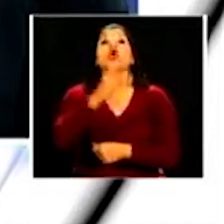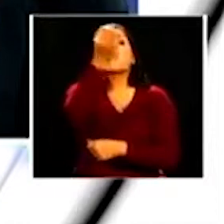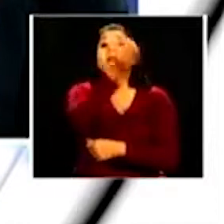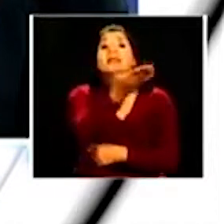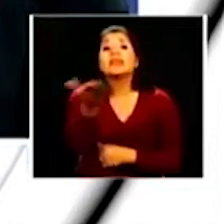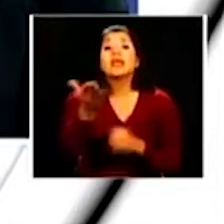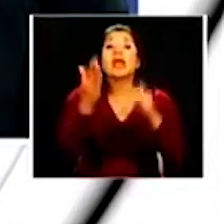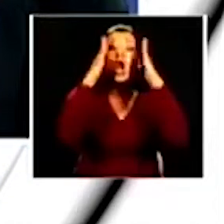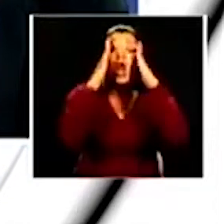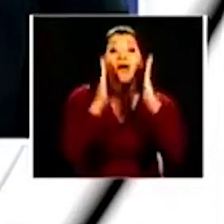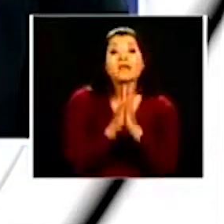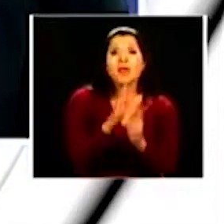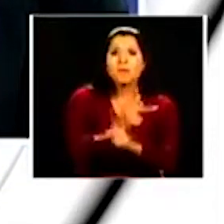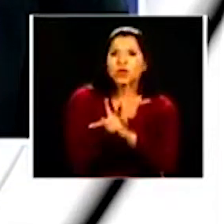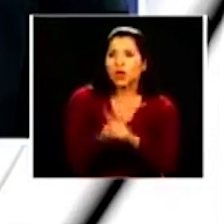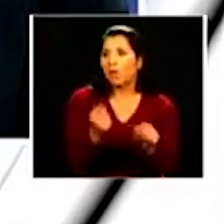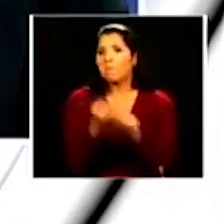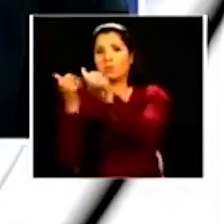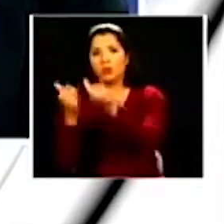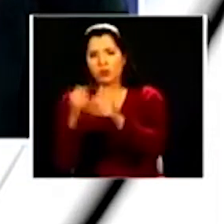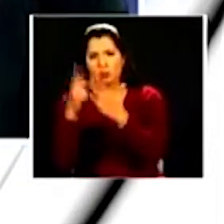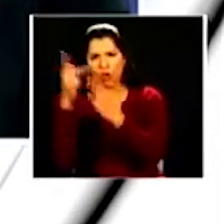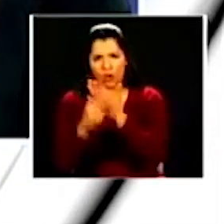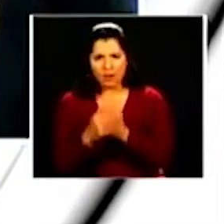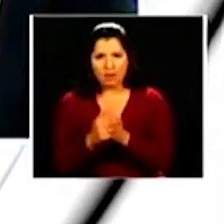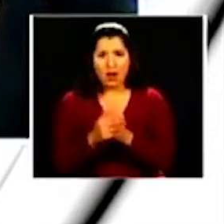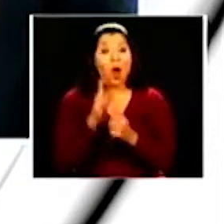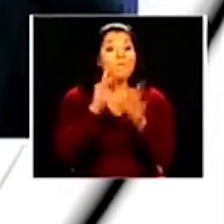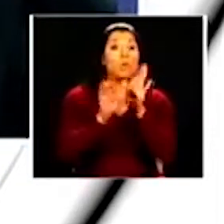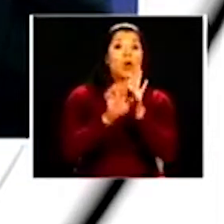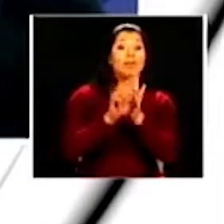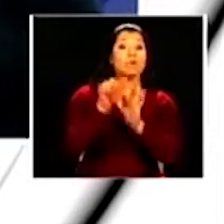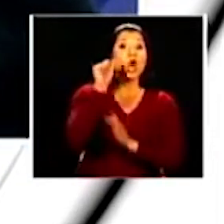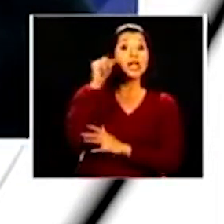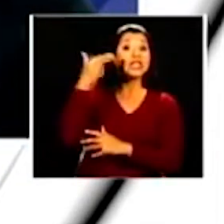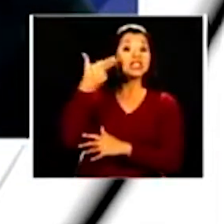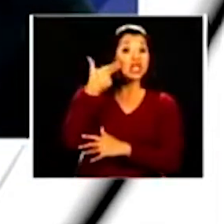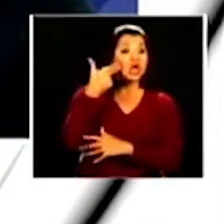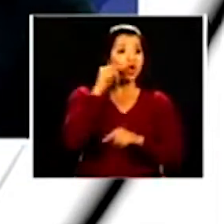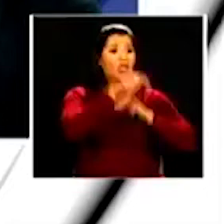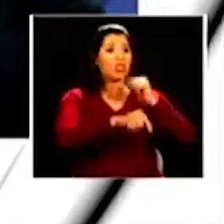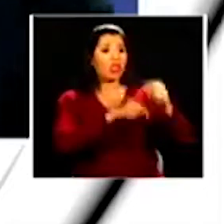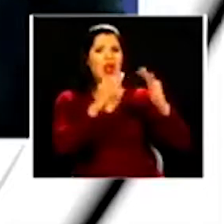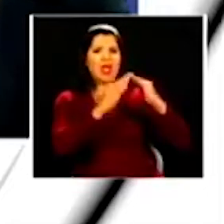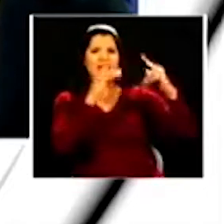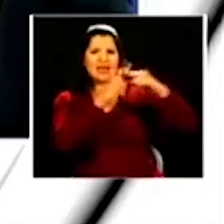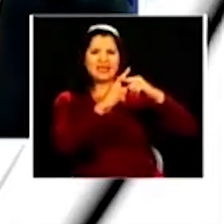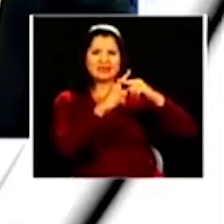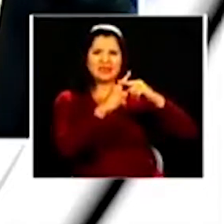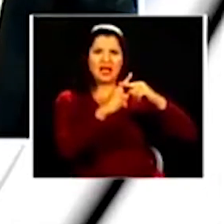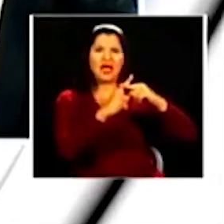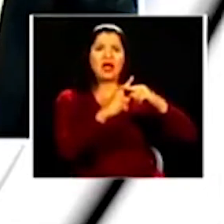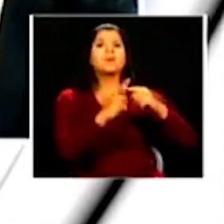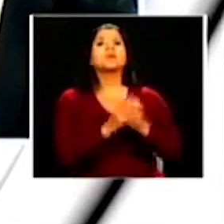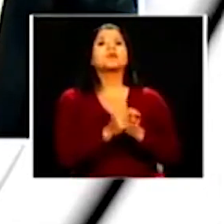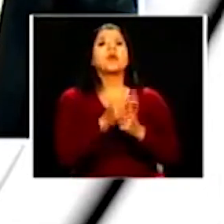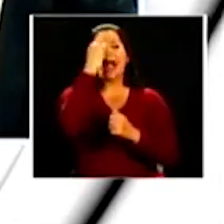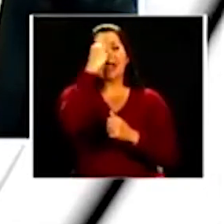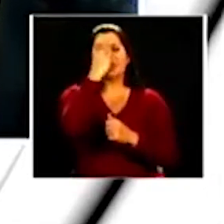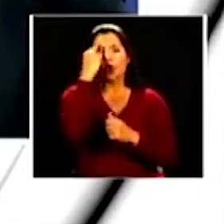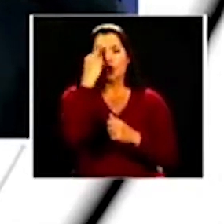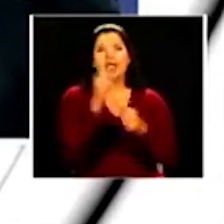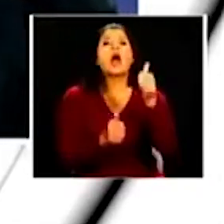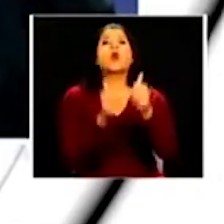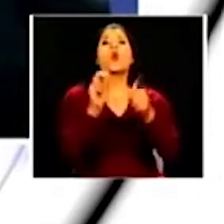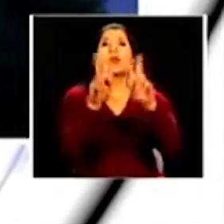partido cuyos miembros, por ejemplo, Ana Elena Chacón, atacó directamente a la Iglesia Católica? ¿Cuál es el partido que una y otra